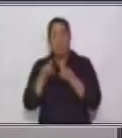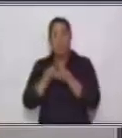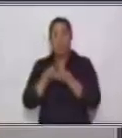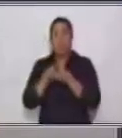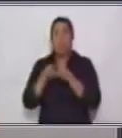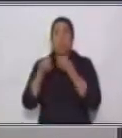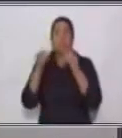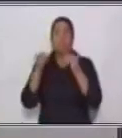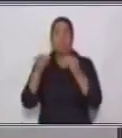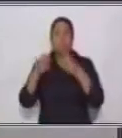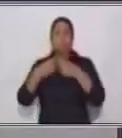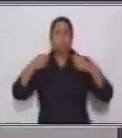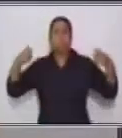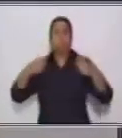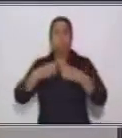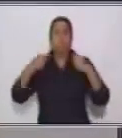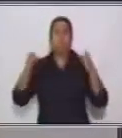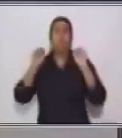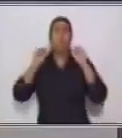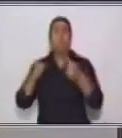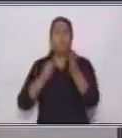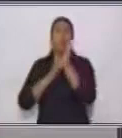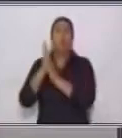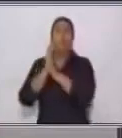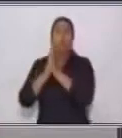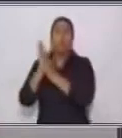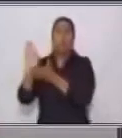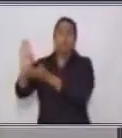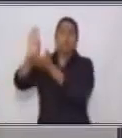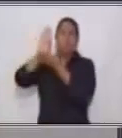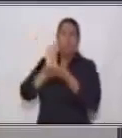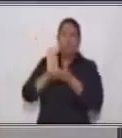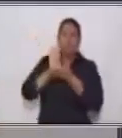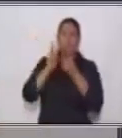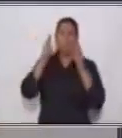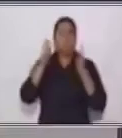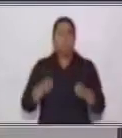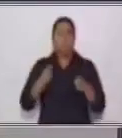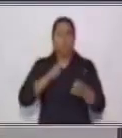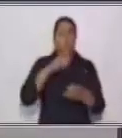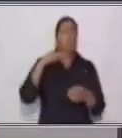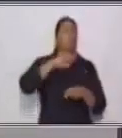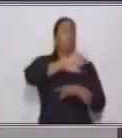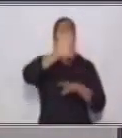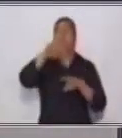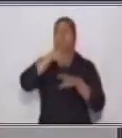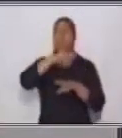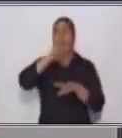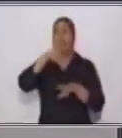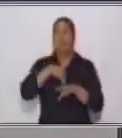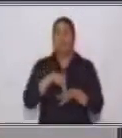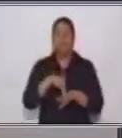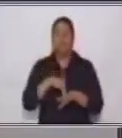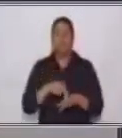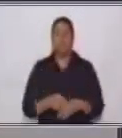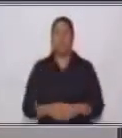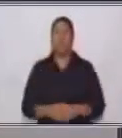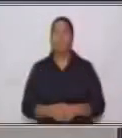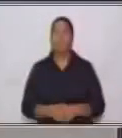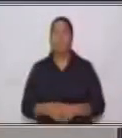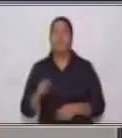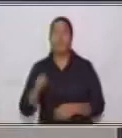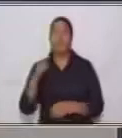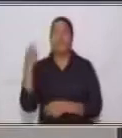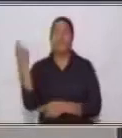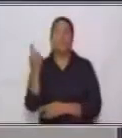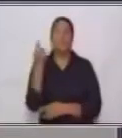ser aprovechada para beneficio del ser humano y del medio ambiente. Si te das cuenta, estamos resaltando la importancia